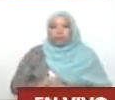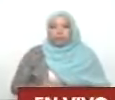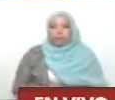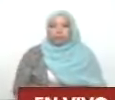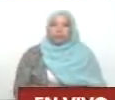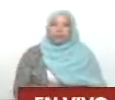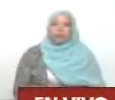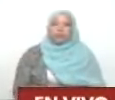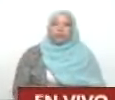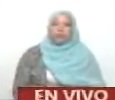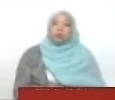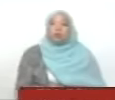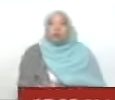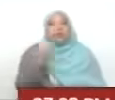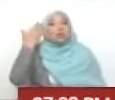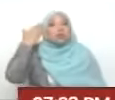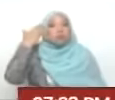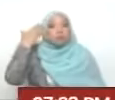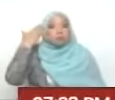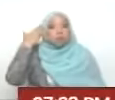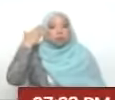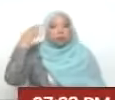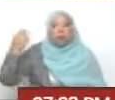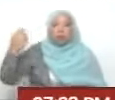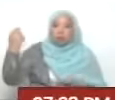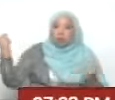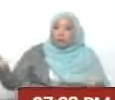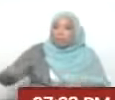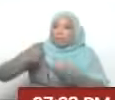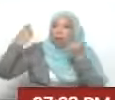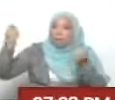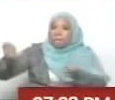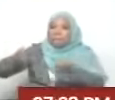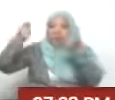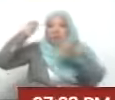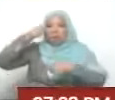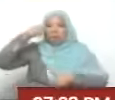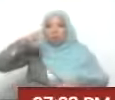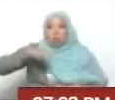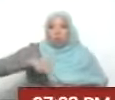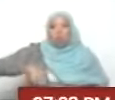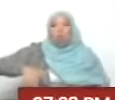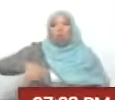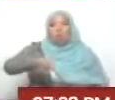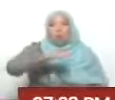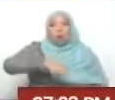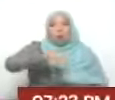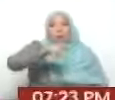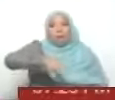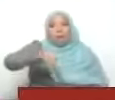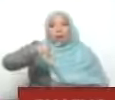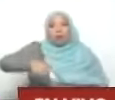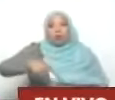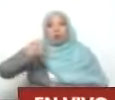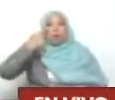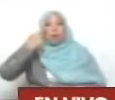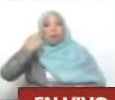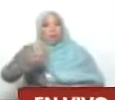Si algo sabemos nosotros es de campaña, de pueblo, en la calle, porque venimos de las